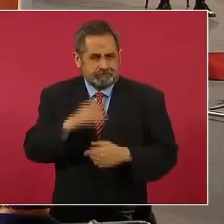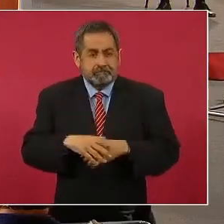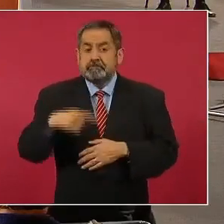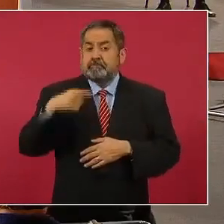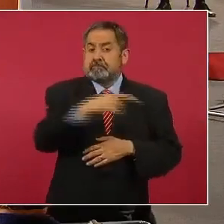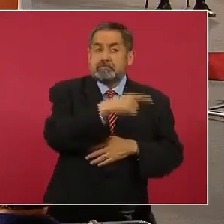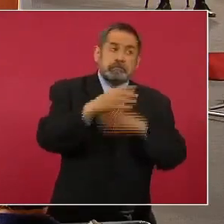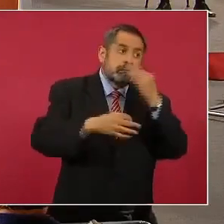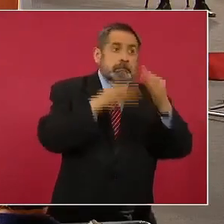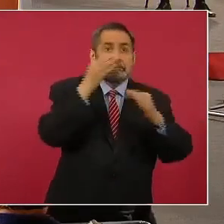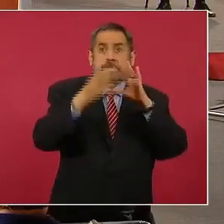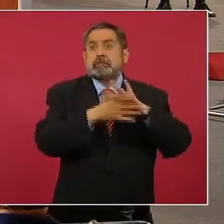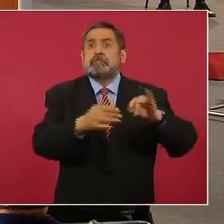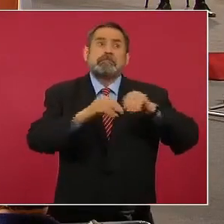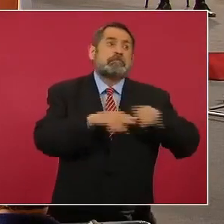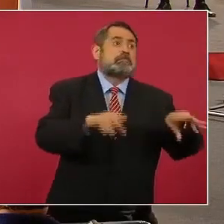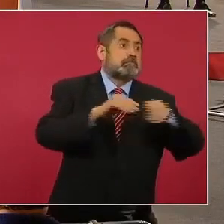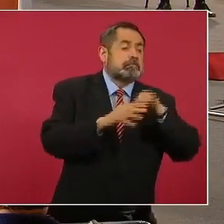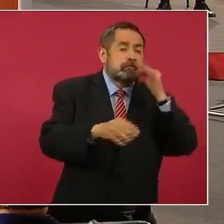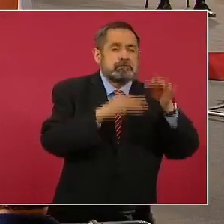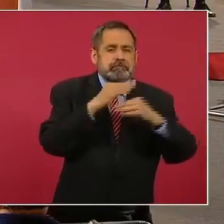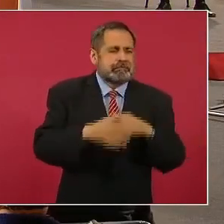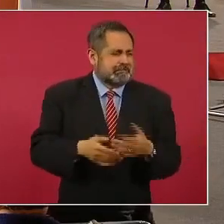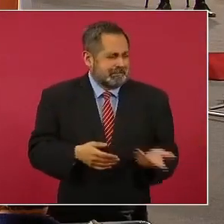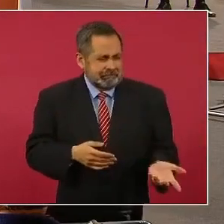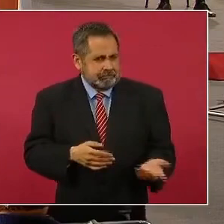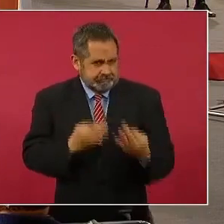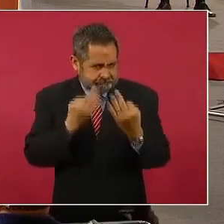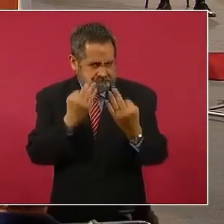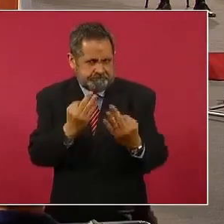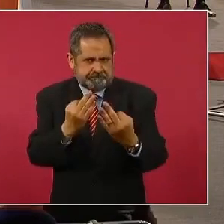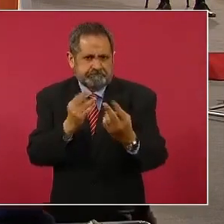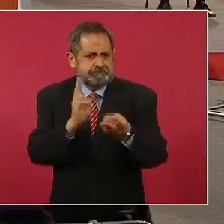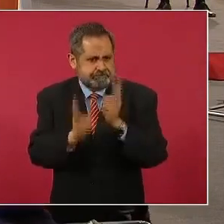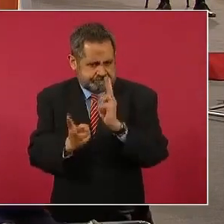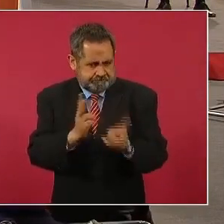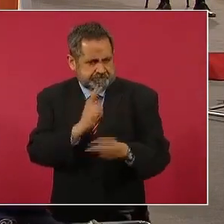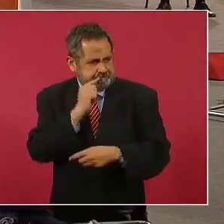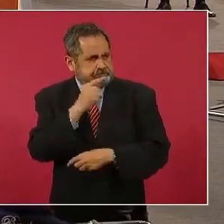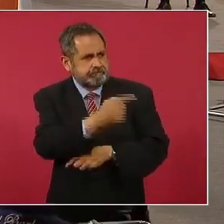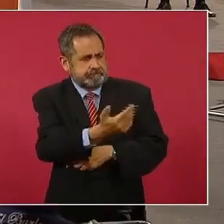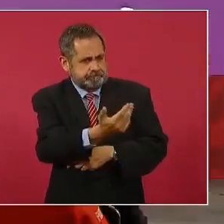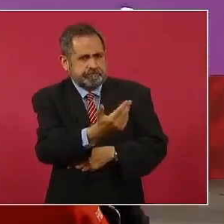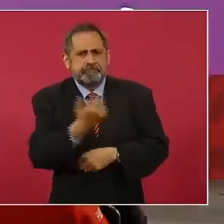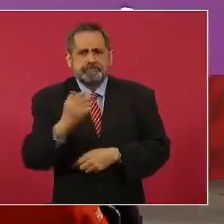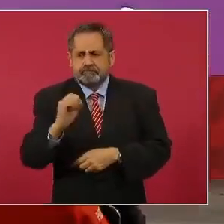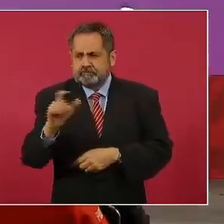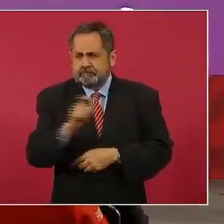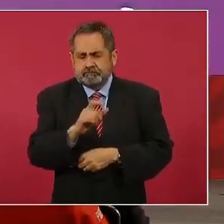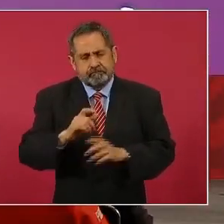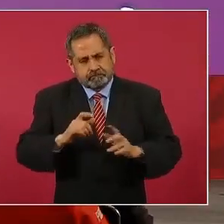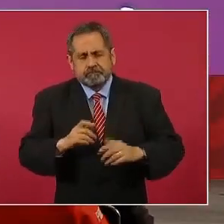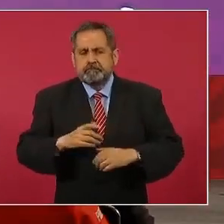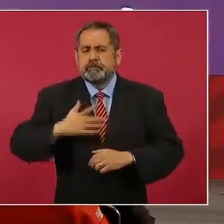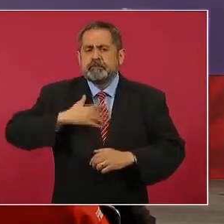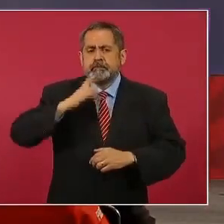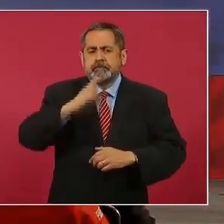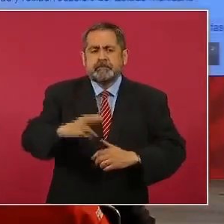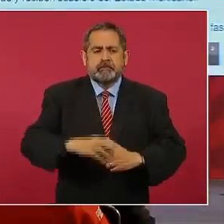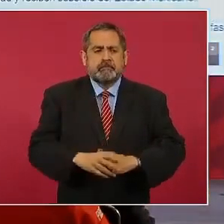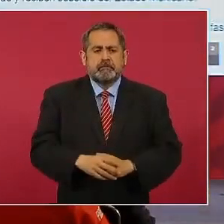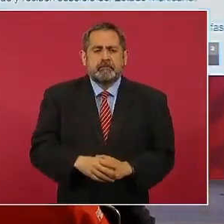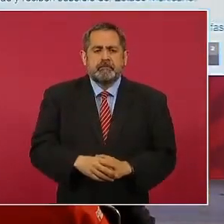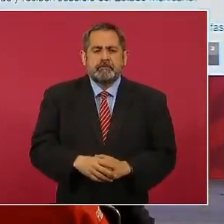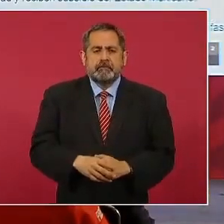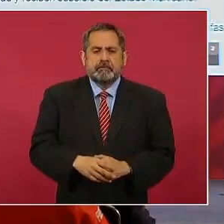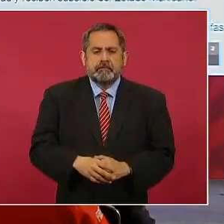se haga a través de los medios que se hizo ayer, pero estamos abiertos al debate y en primera instancia vamos a responder. Si le damos a la siguiente, por